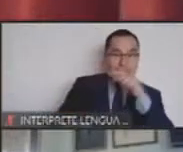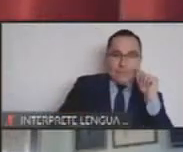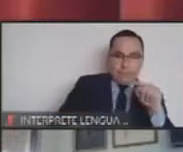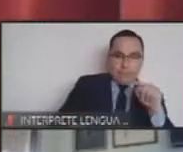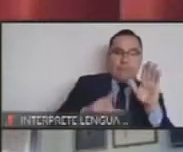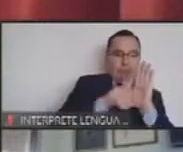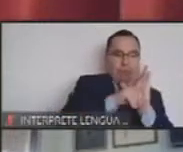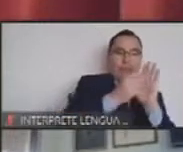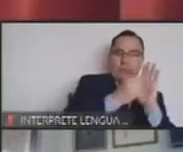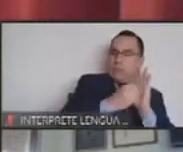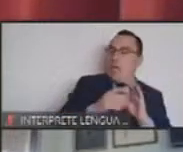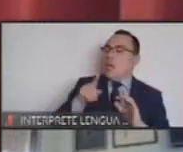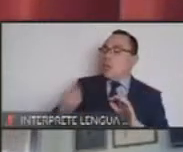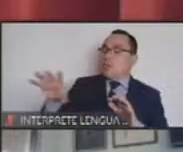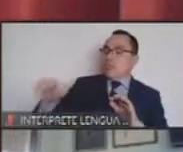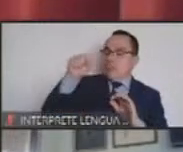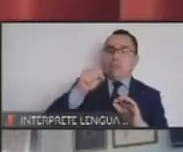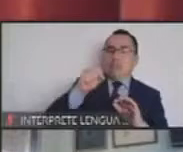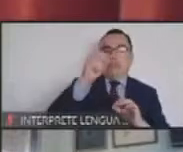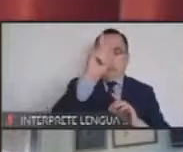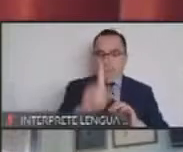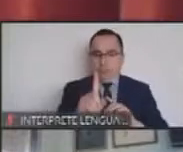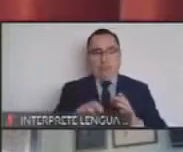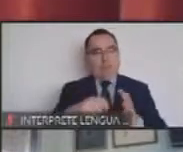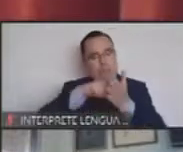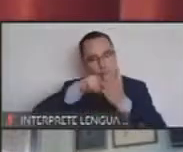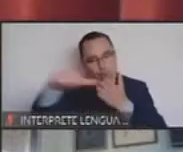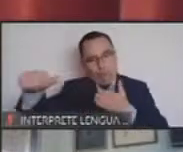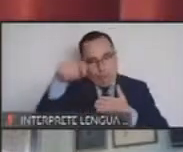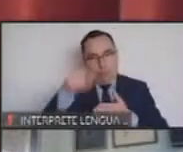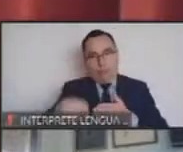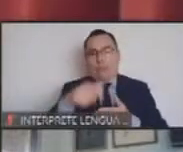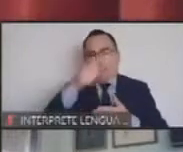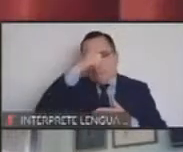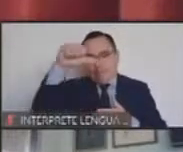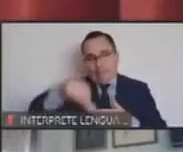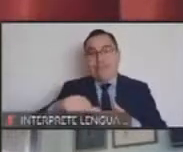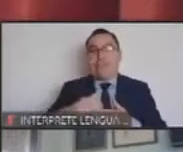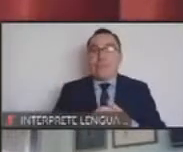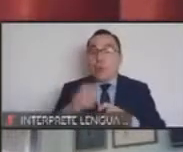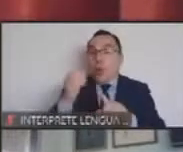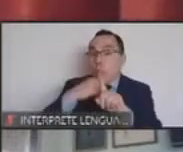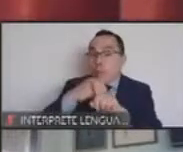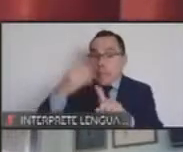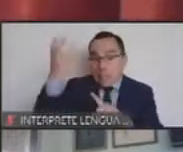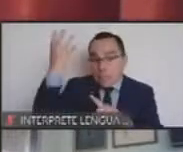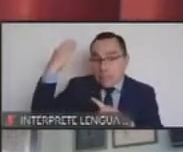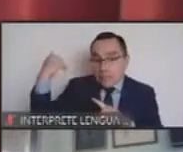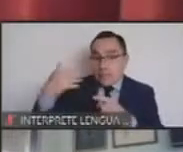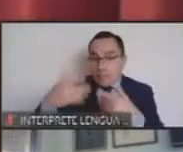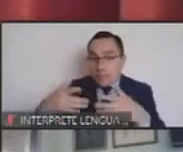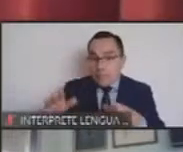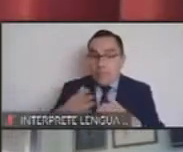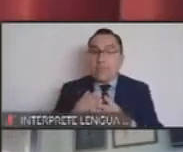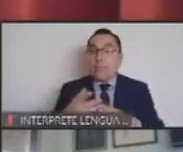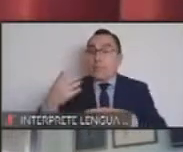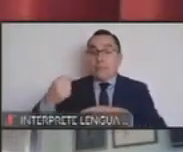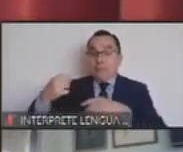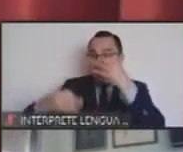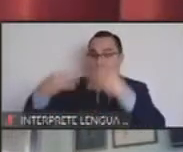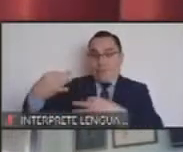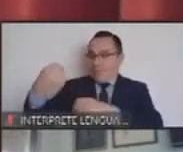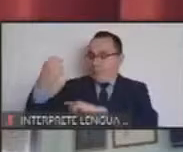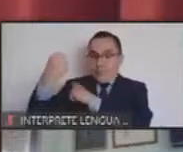las decisiones que se desarrollaron en los meses recientes evidenciaron que el Poder Judicial tiene